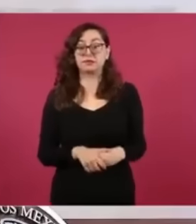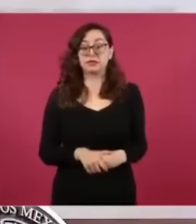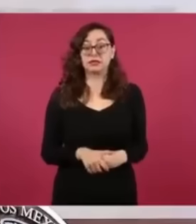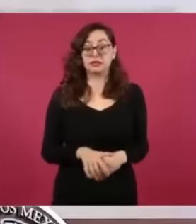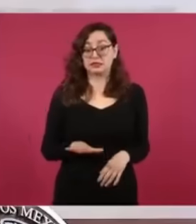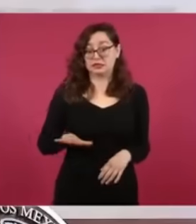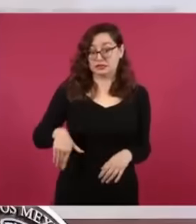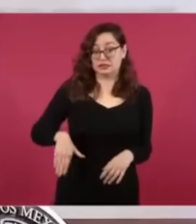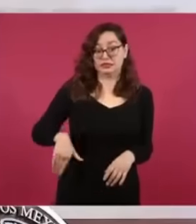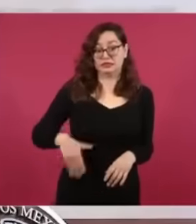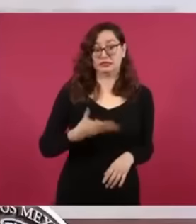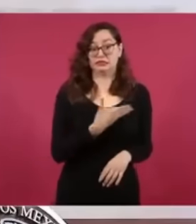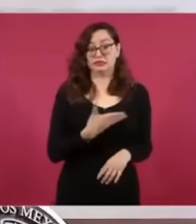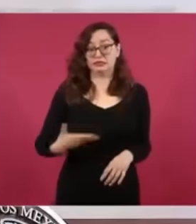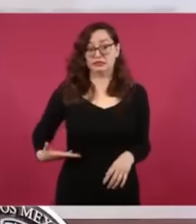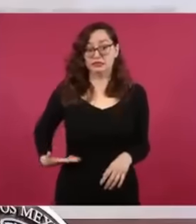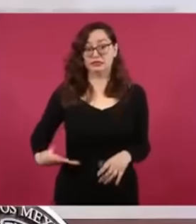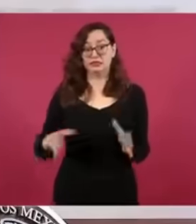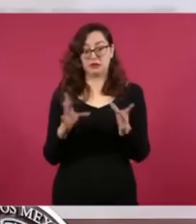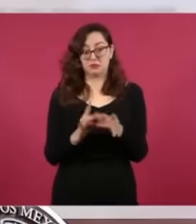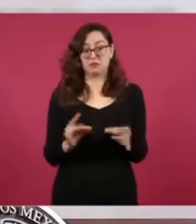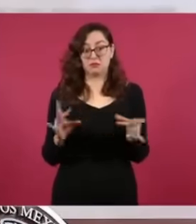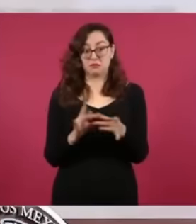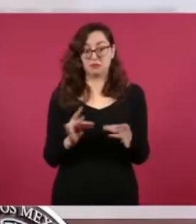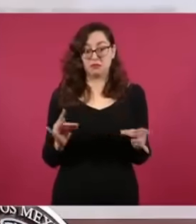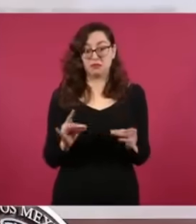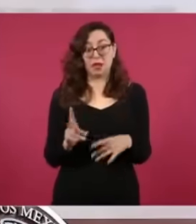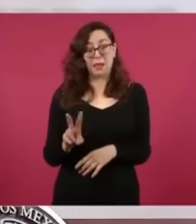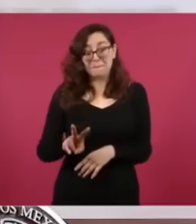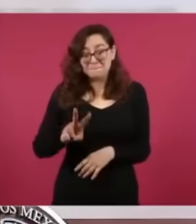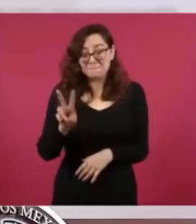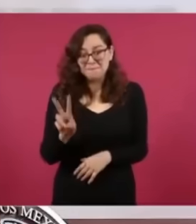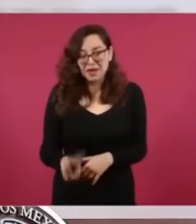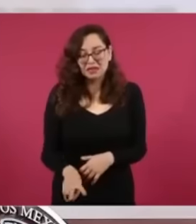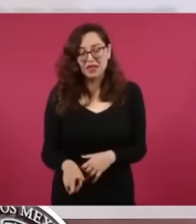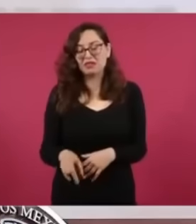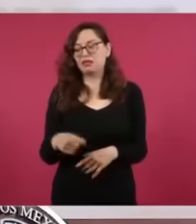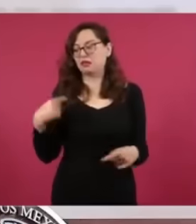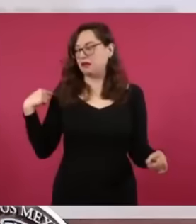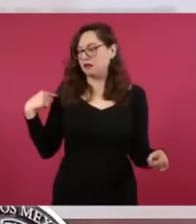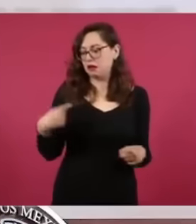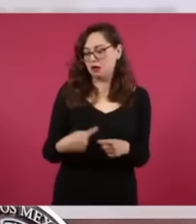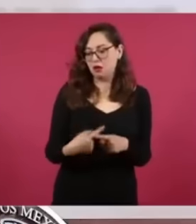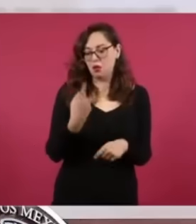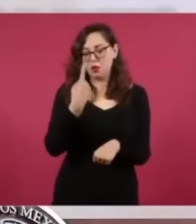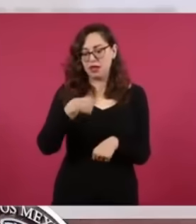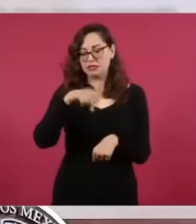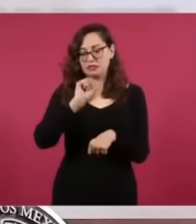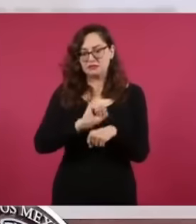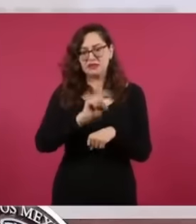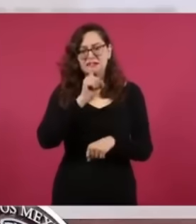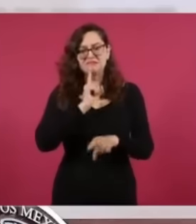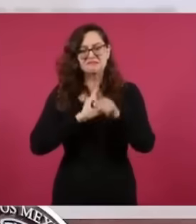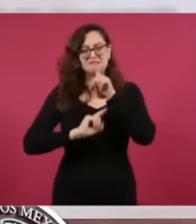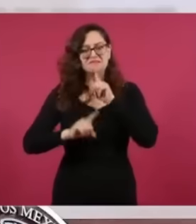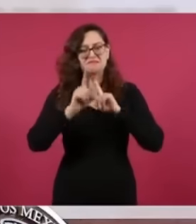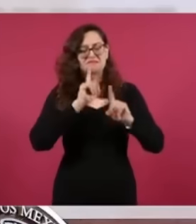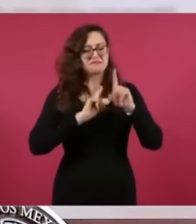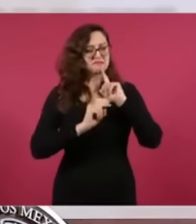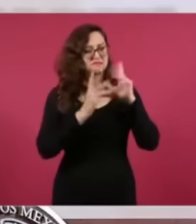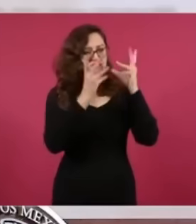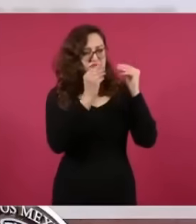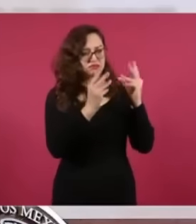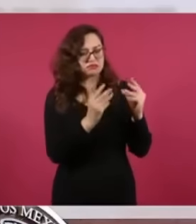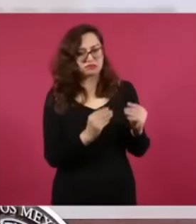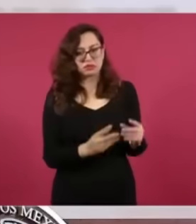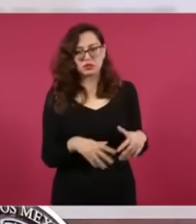en su discurso inicial, vamos a presentar cómo con la supuesta carta